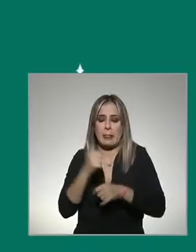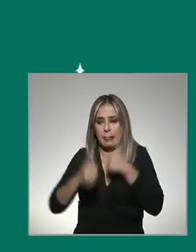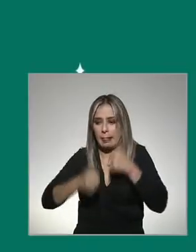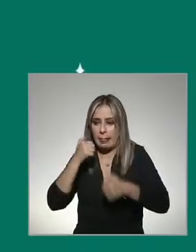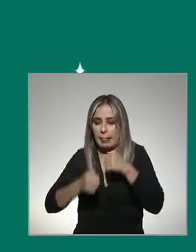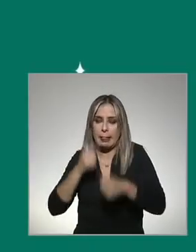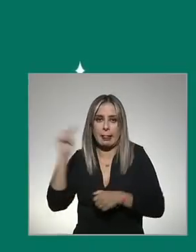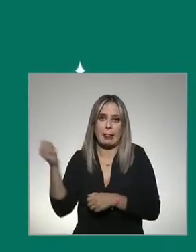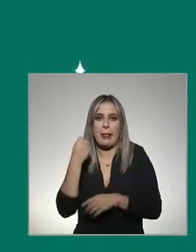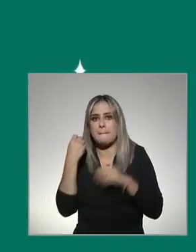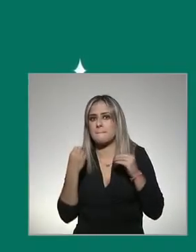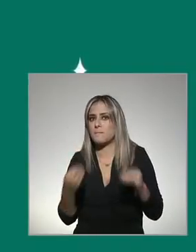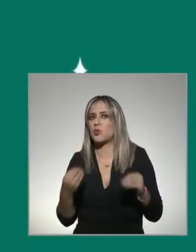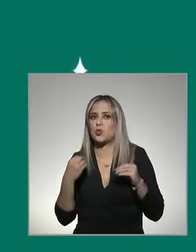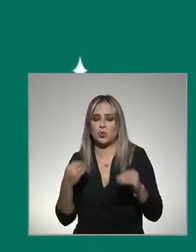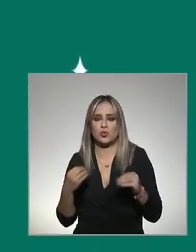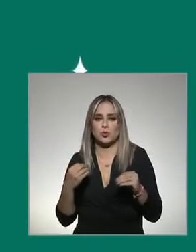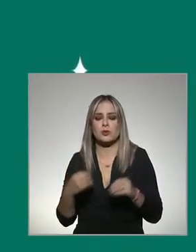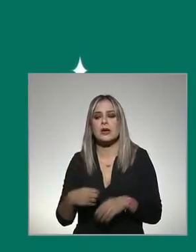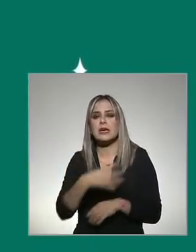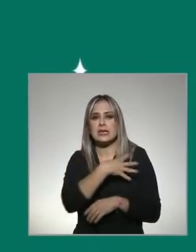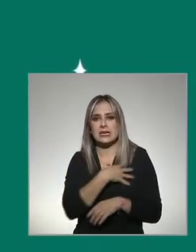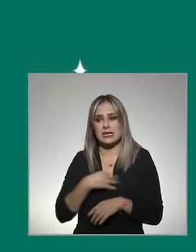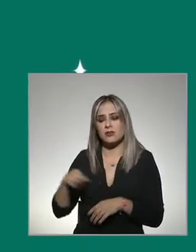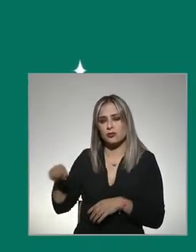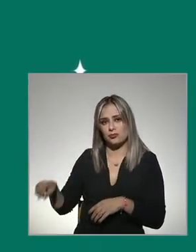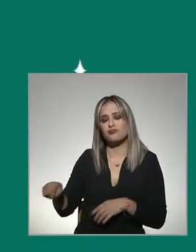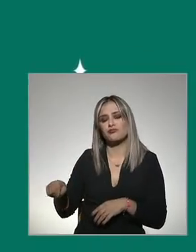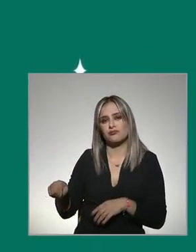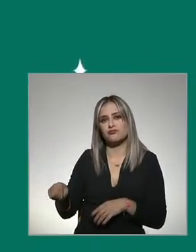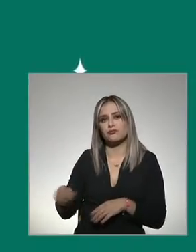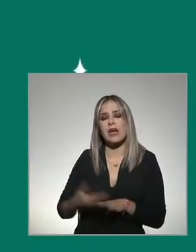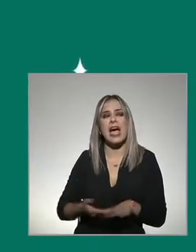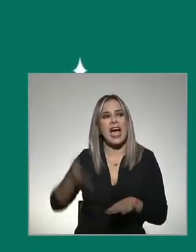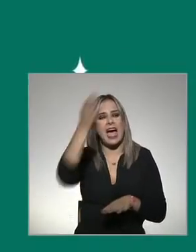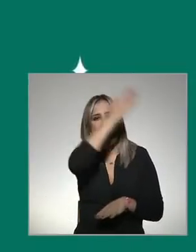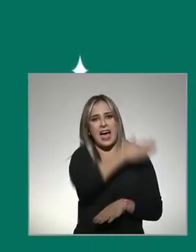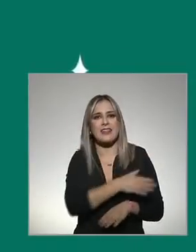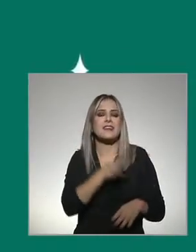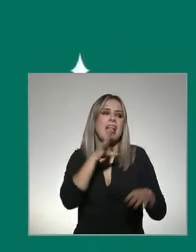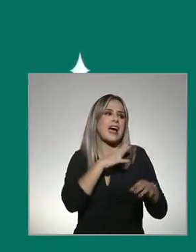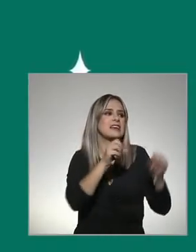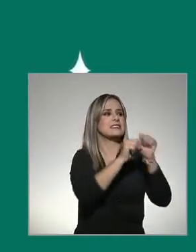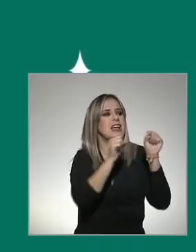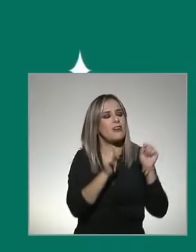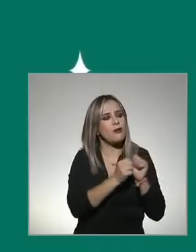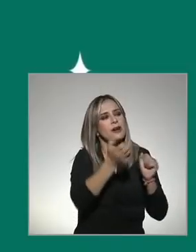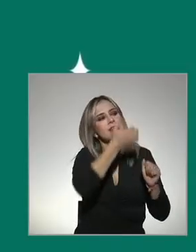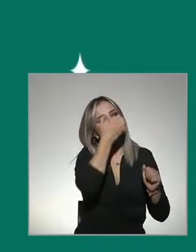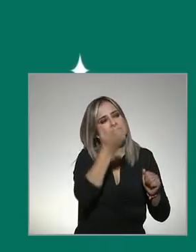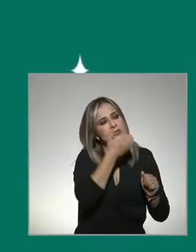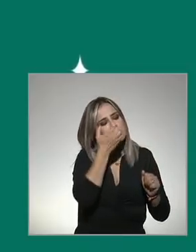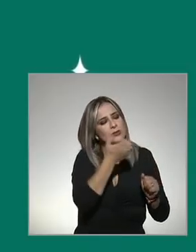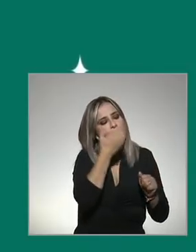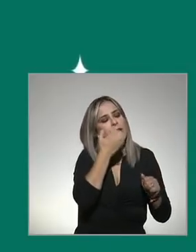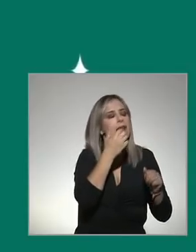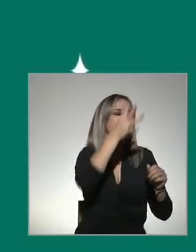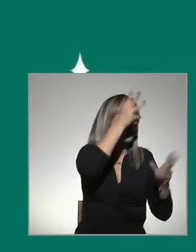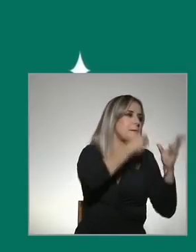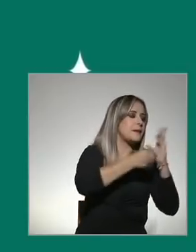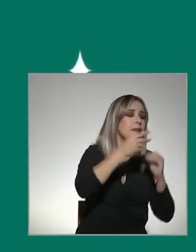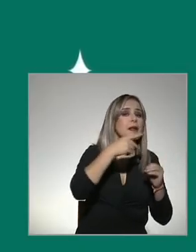de la tecnología. Nuestros hijos han tenido que hacer lo que antes se hacía en un aula de clases, desde sus casas y con